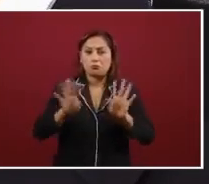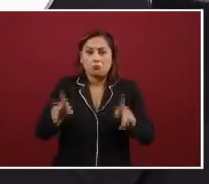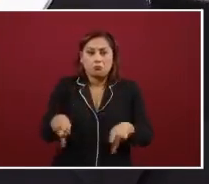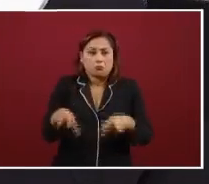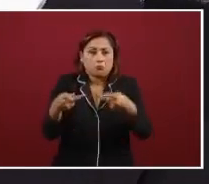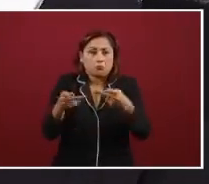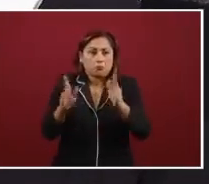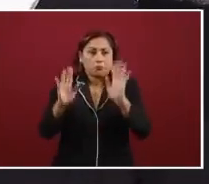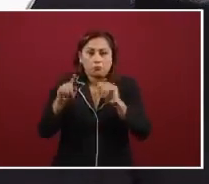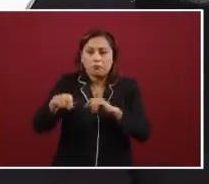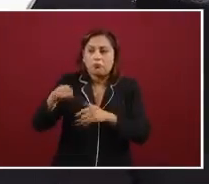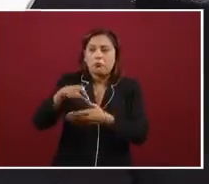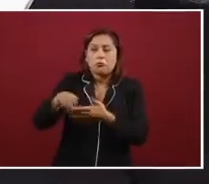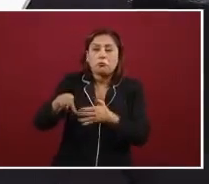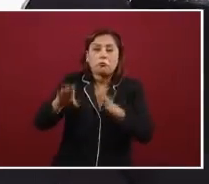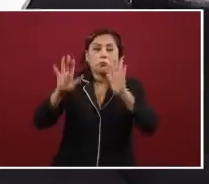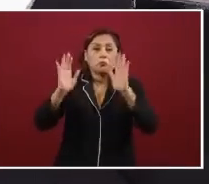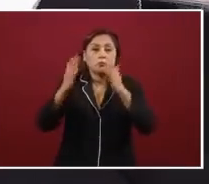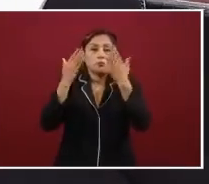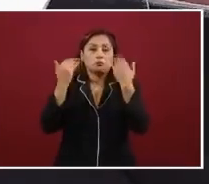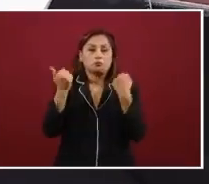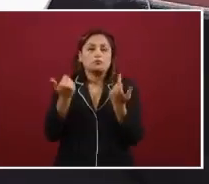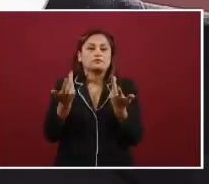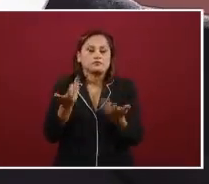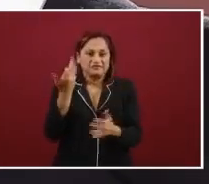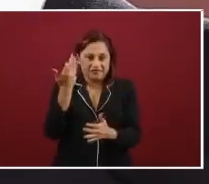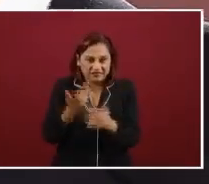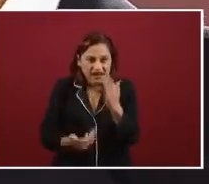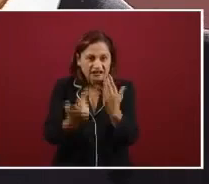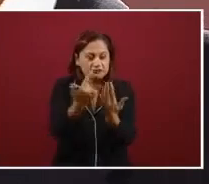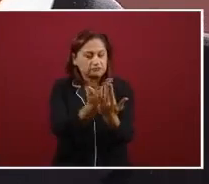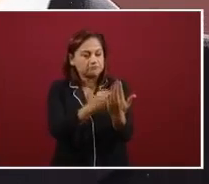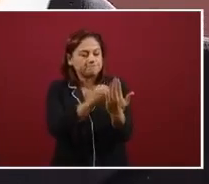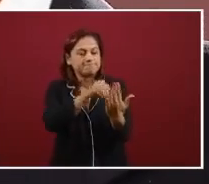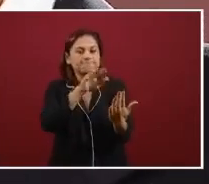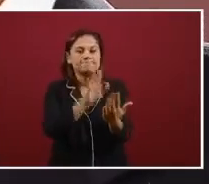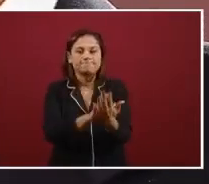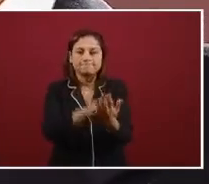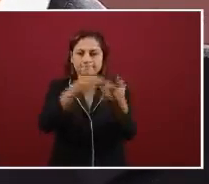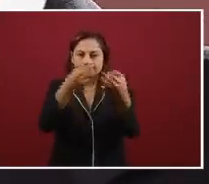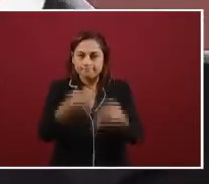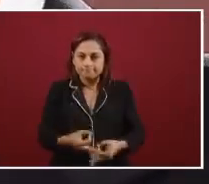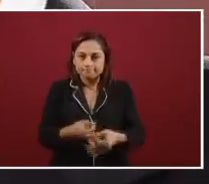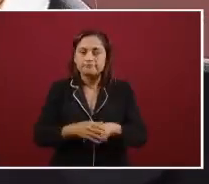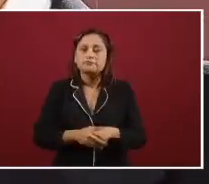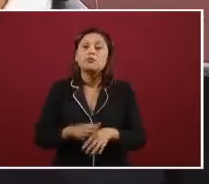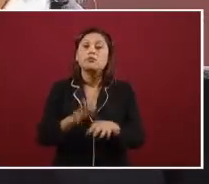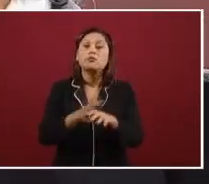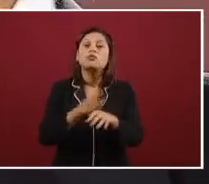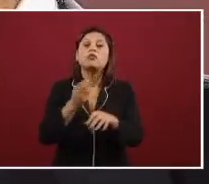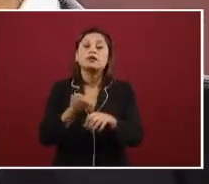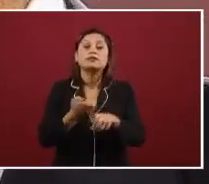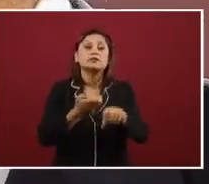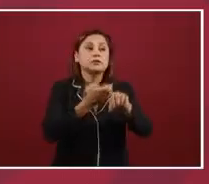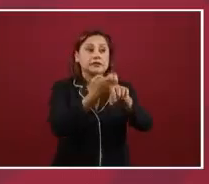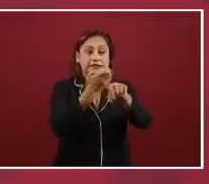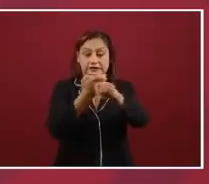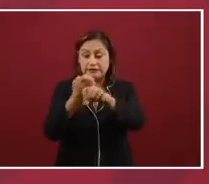Y no hay control sobre esto. Por eso en algunos estados han levantado un